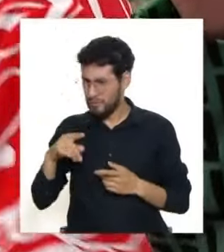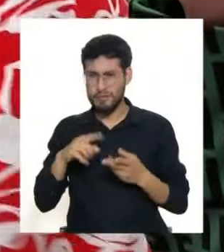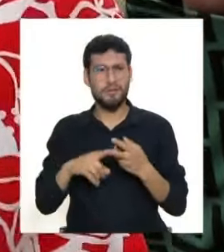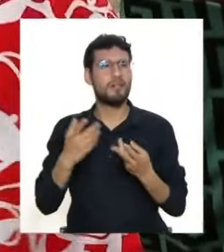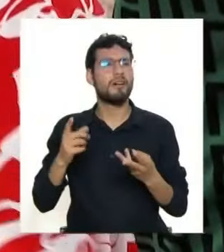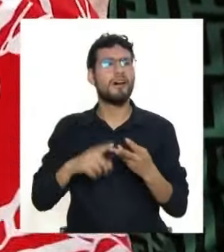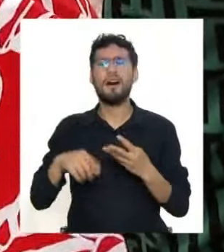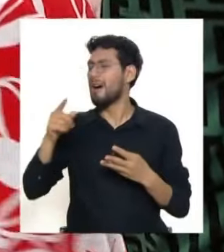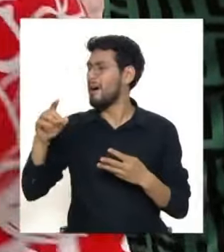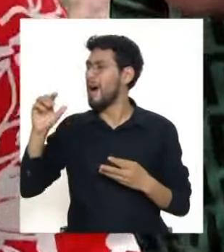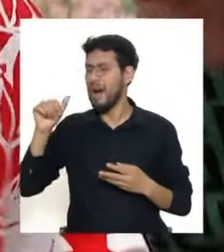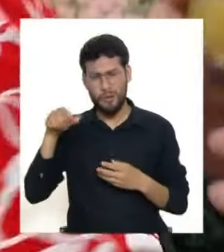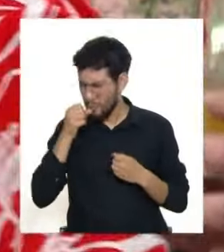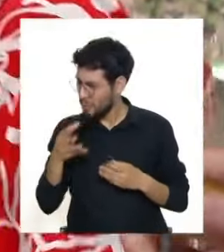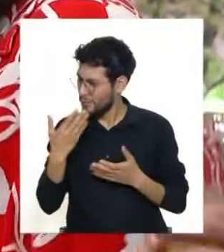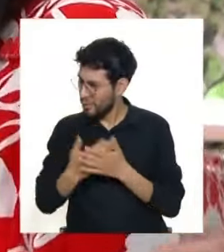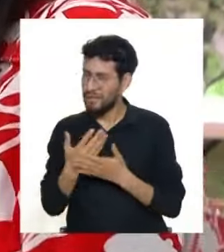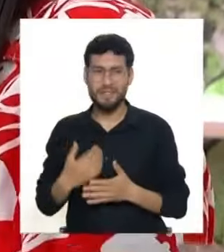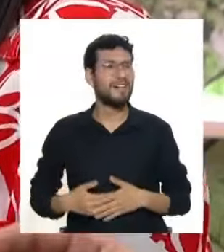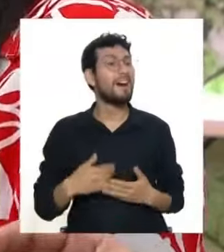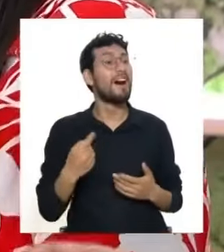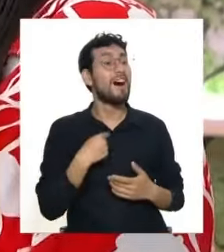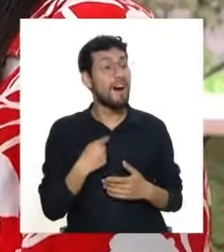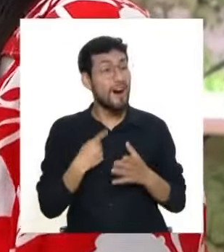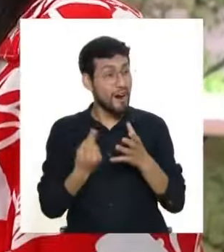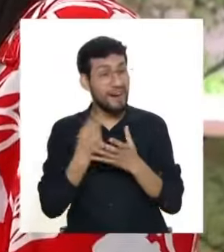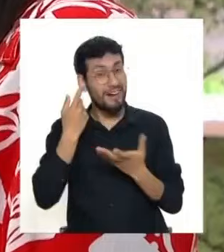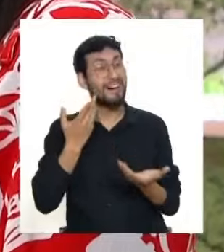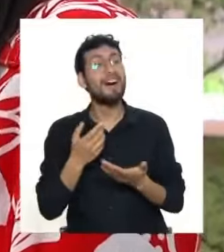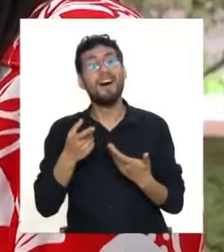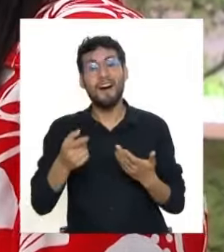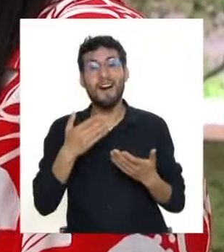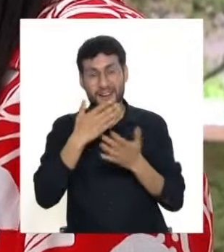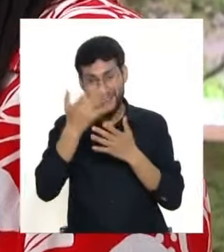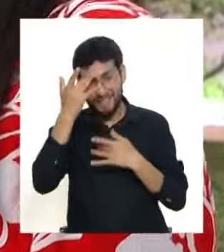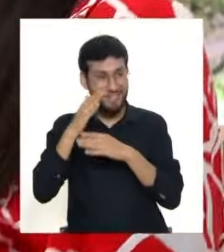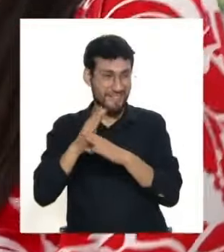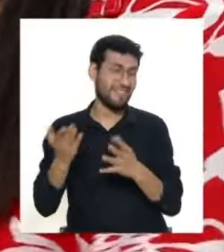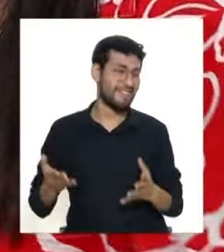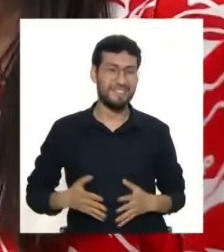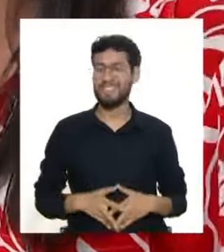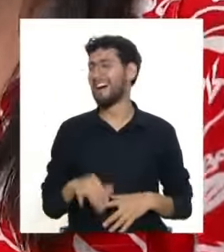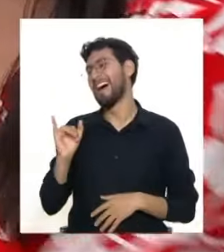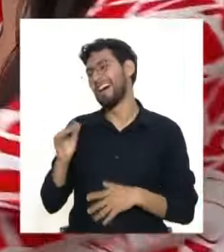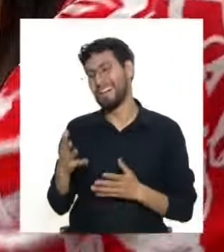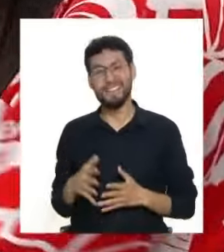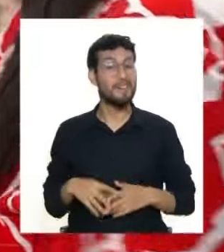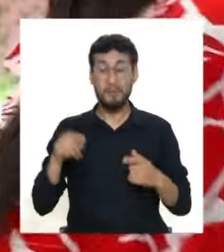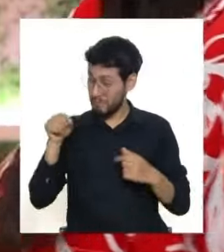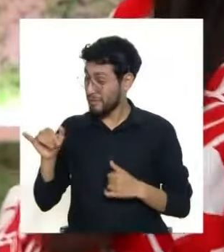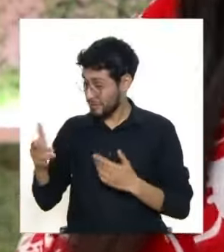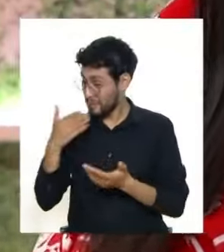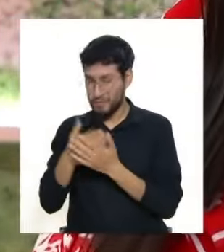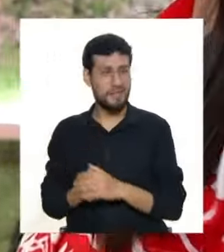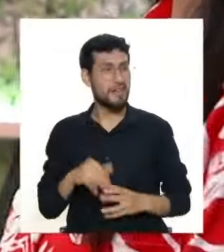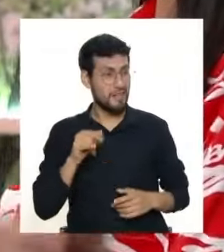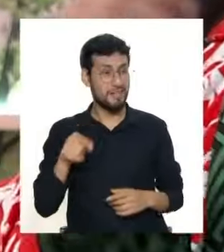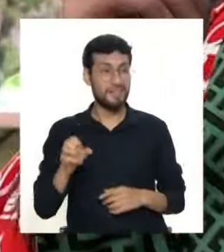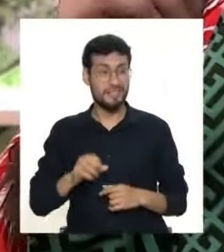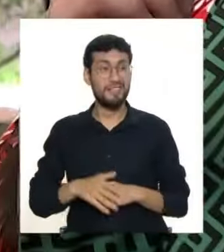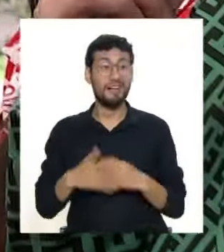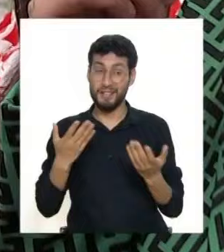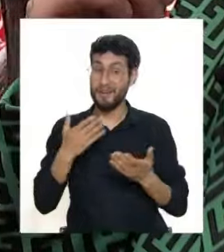camu camu, guaymán. Eso es jugo. Lo que pasa es que yo hago jugo para que combaten enfermedades. Pues. Ah, claro. Bueno, está bien. Pero o sea, esto también, pues. Esto también, este pues, te